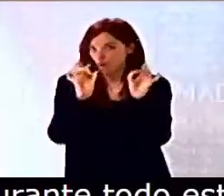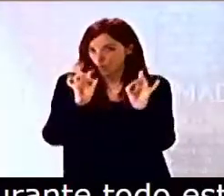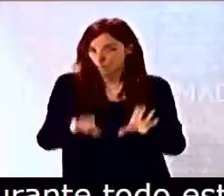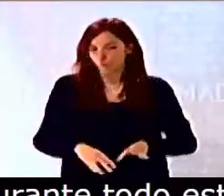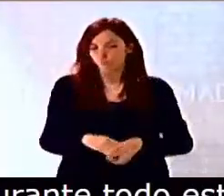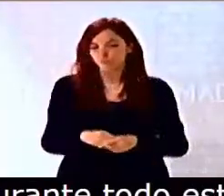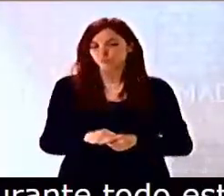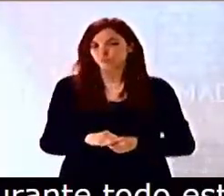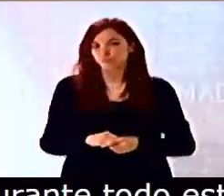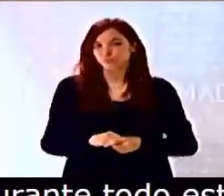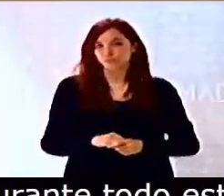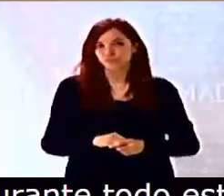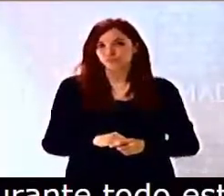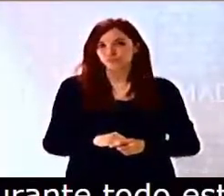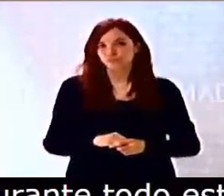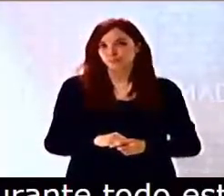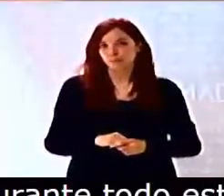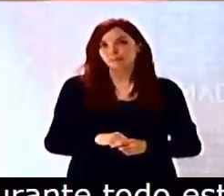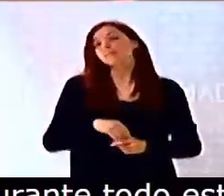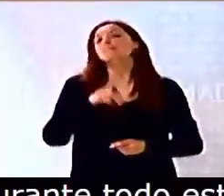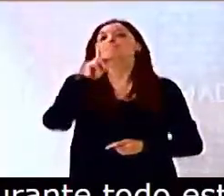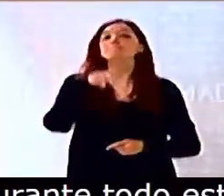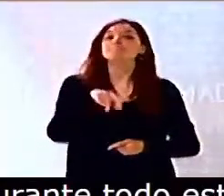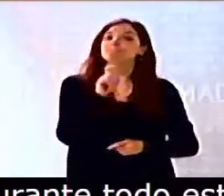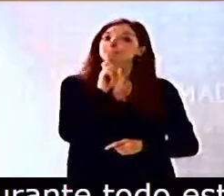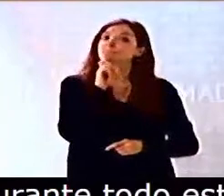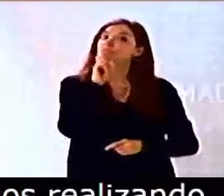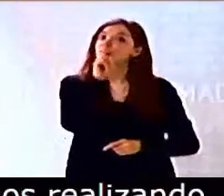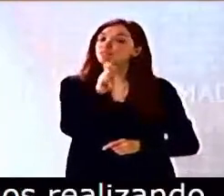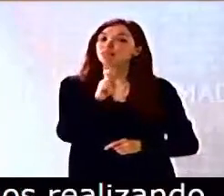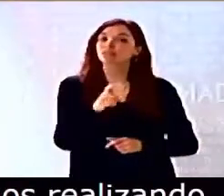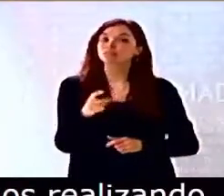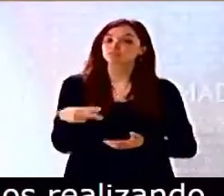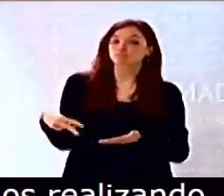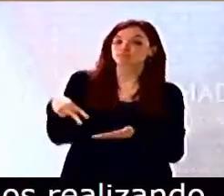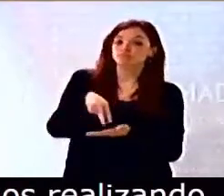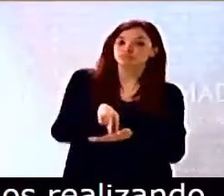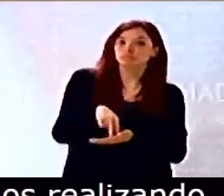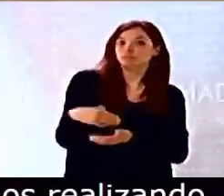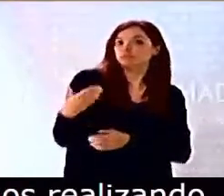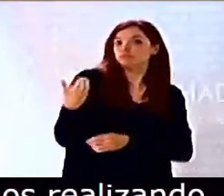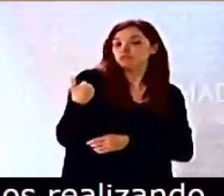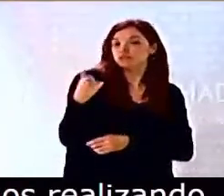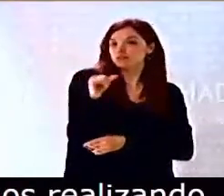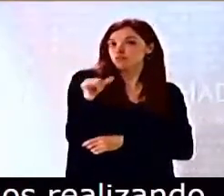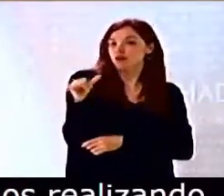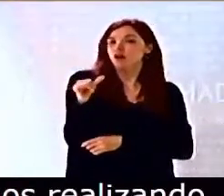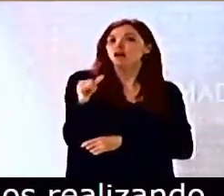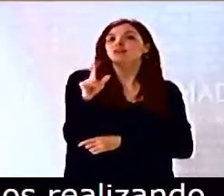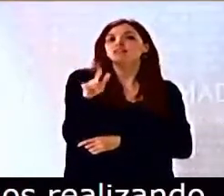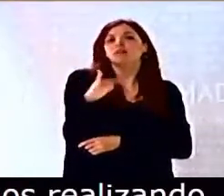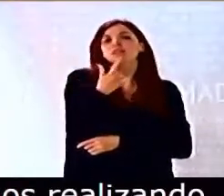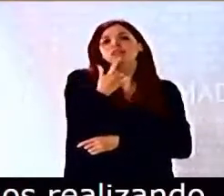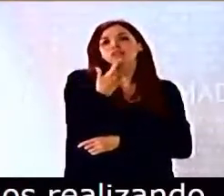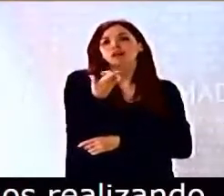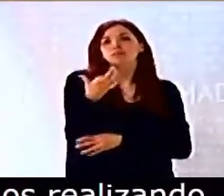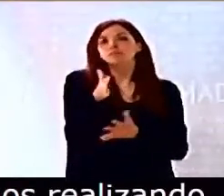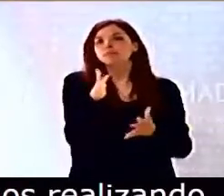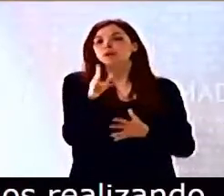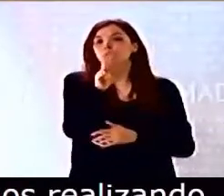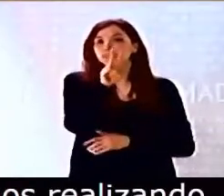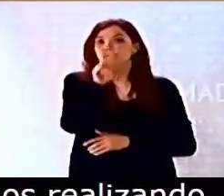realizando. Les avanzaba en una comparecencia anterior que habíamos realizado más